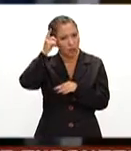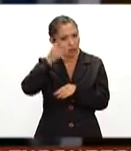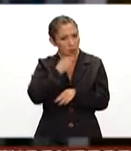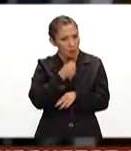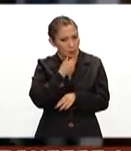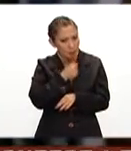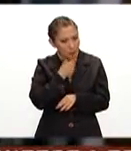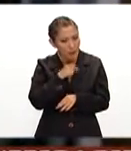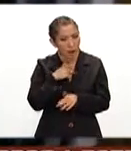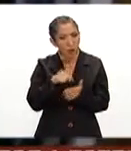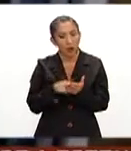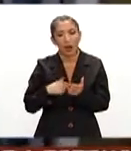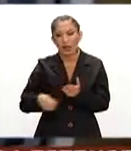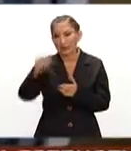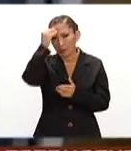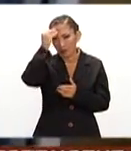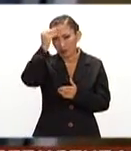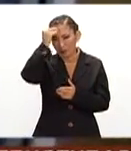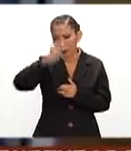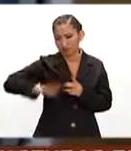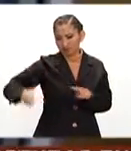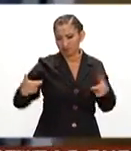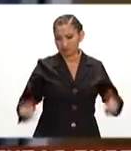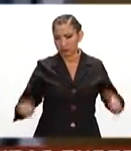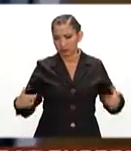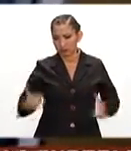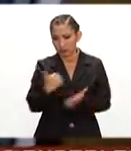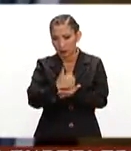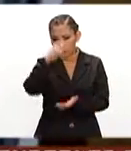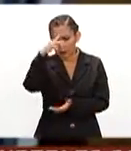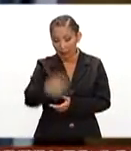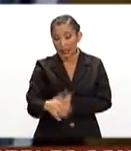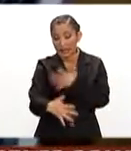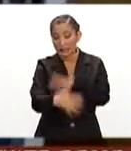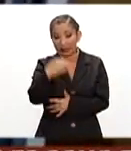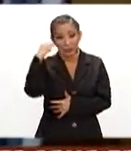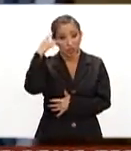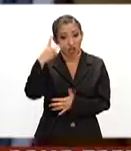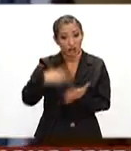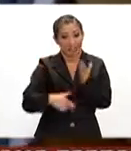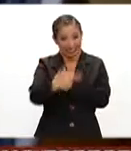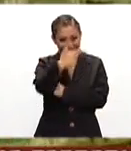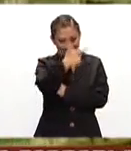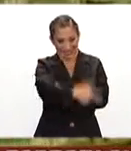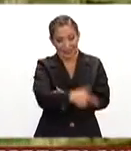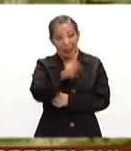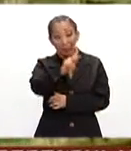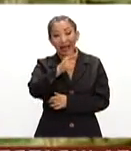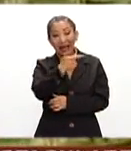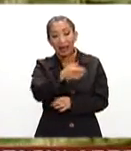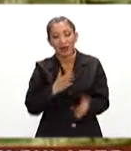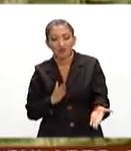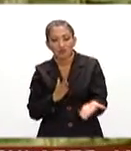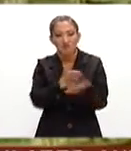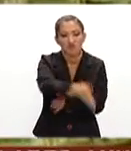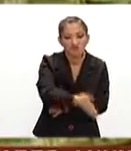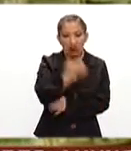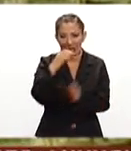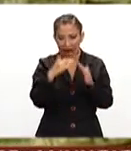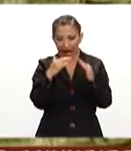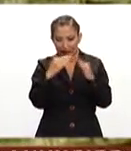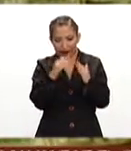persona, ubicada en la Loma del Chapultepec, Ciudad de México. El 15 de marzo de 2007, la PGR cateó esta